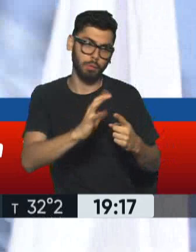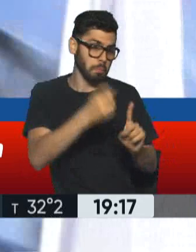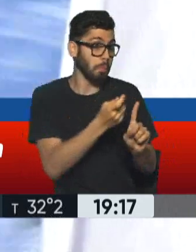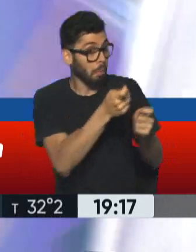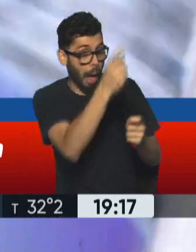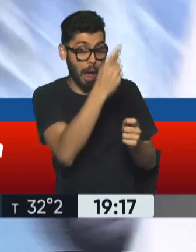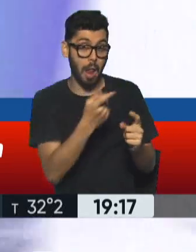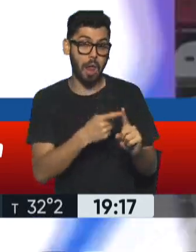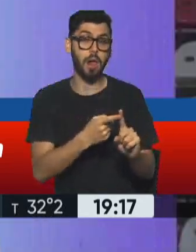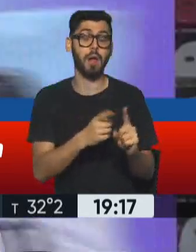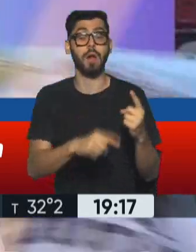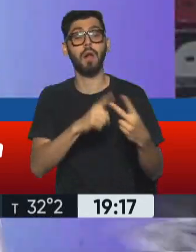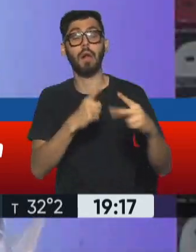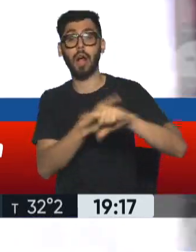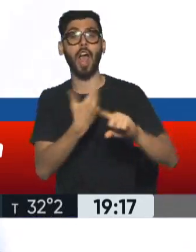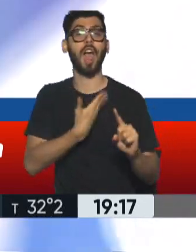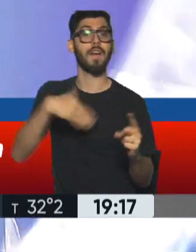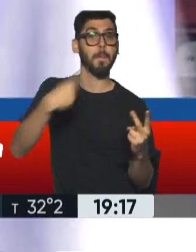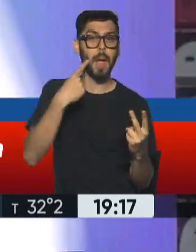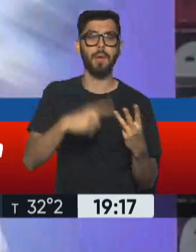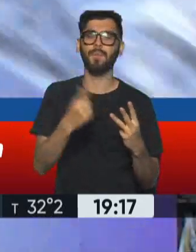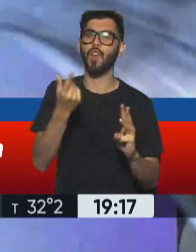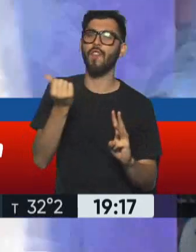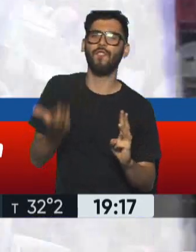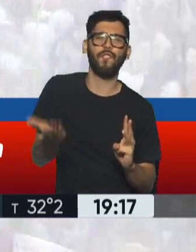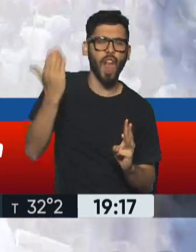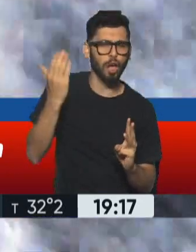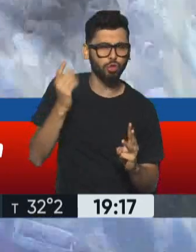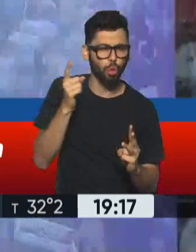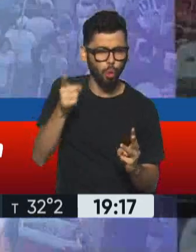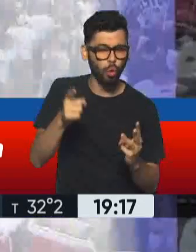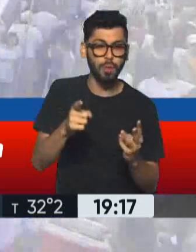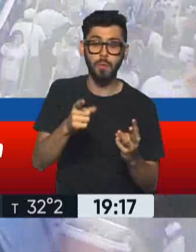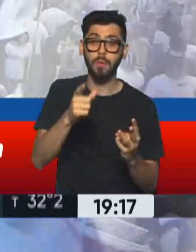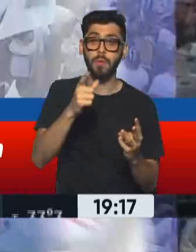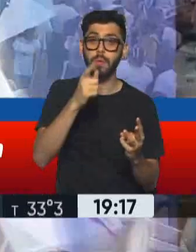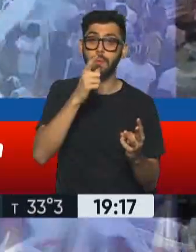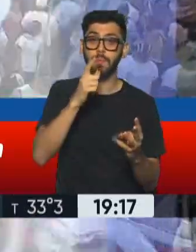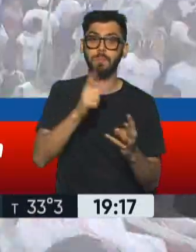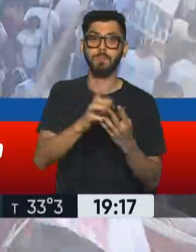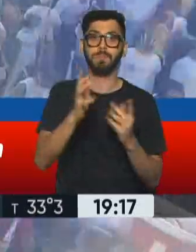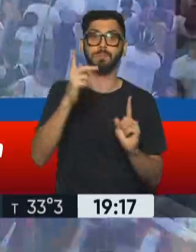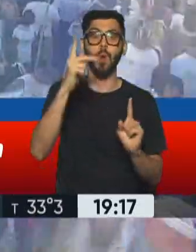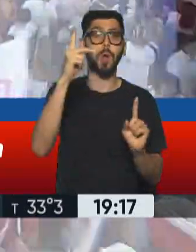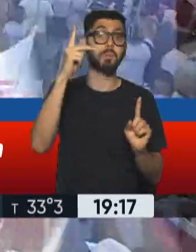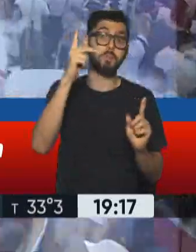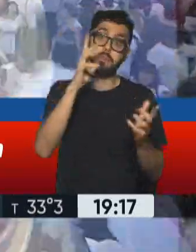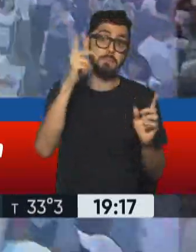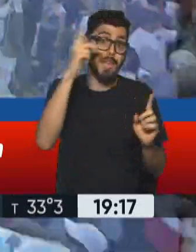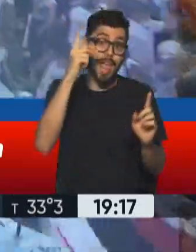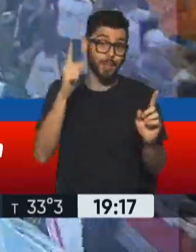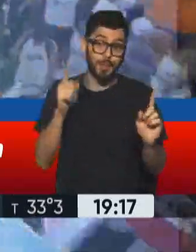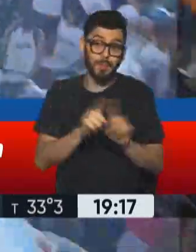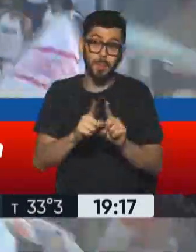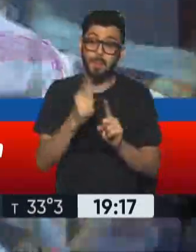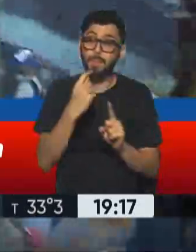El FMI mismo, la inflación fue como si le hubiese pegado el rayo de nestorización. Claro. Porque fíjate que el gran ausente en el